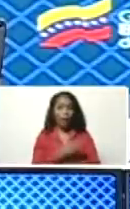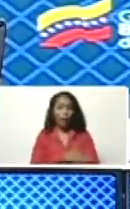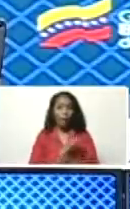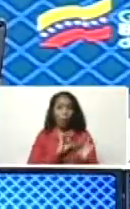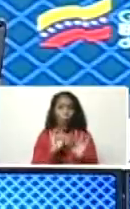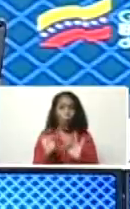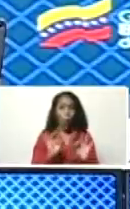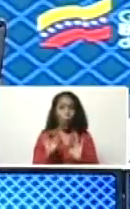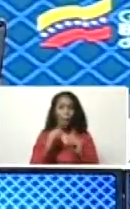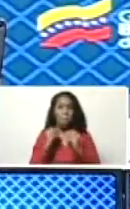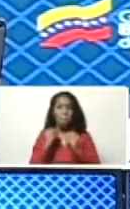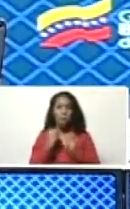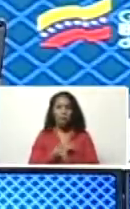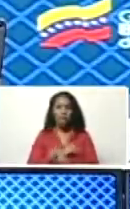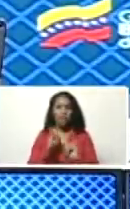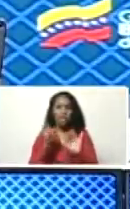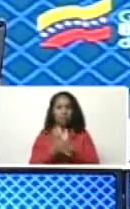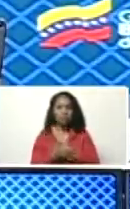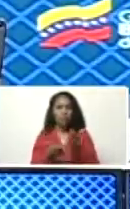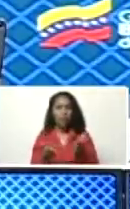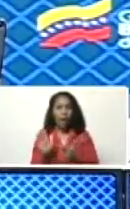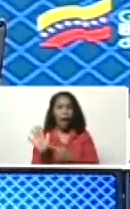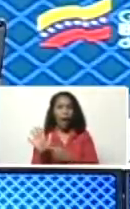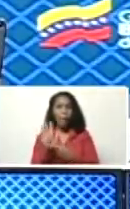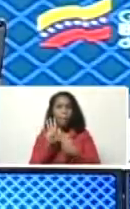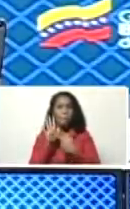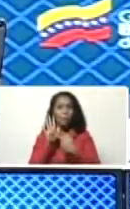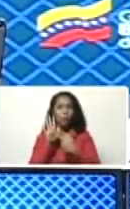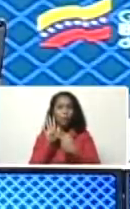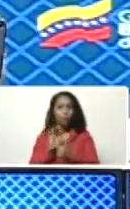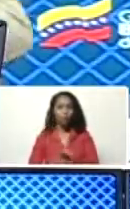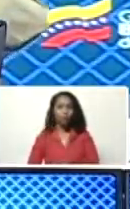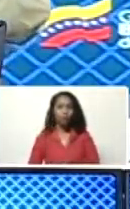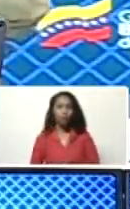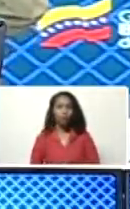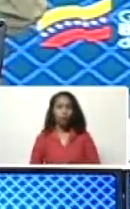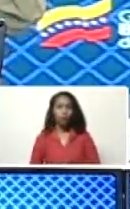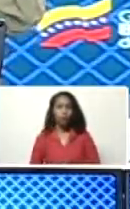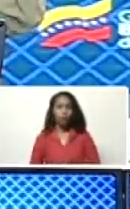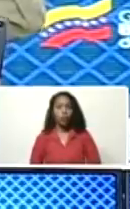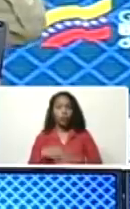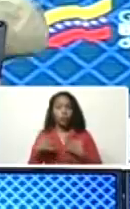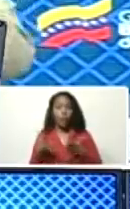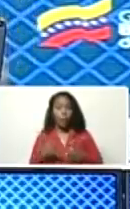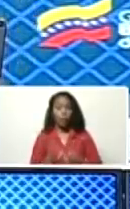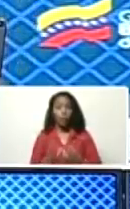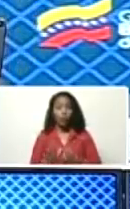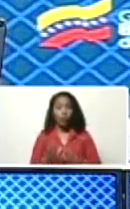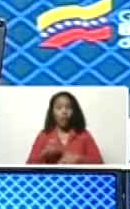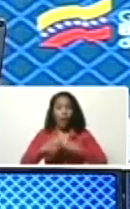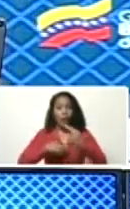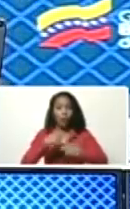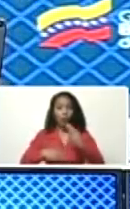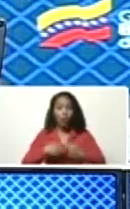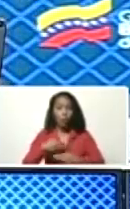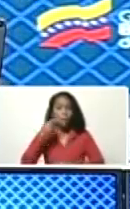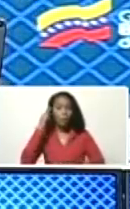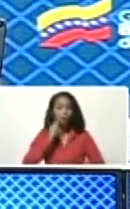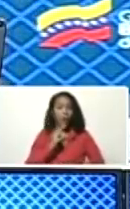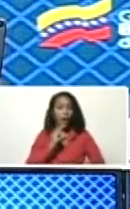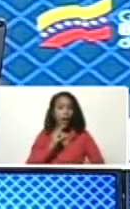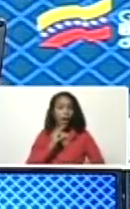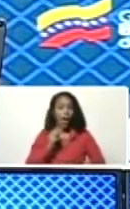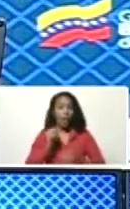para acabar el ejemplo que brotaba y emanaba de la revolución bolivariana y